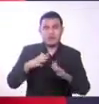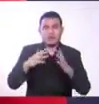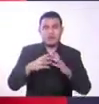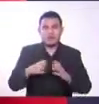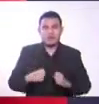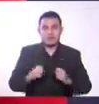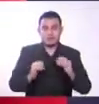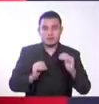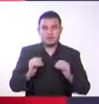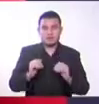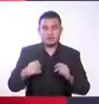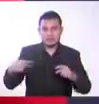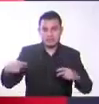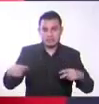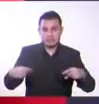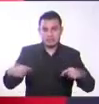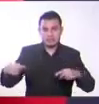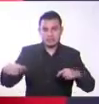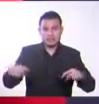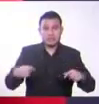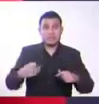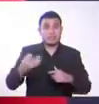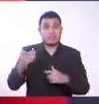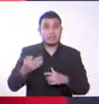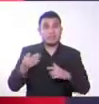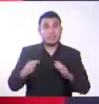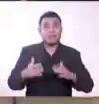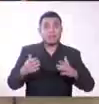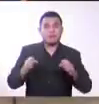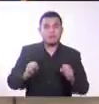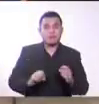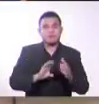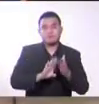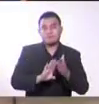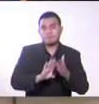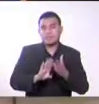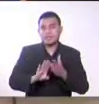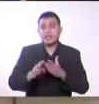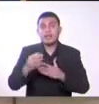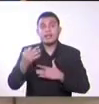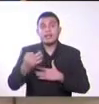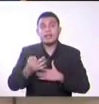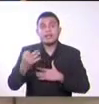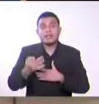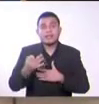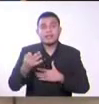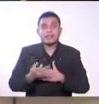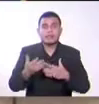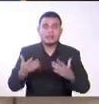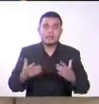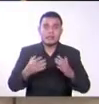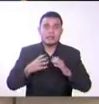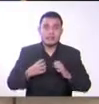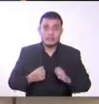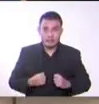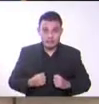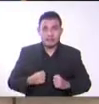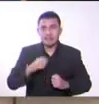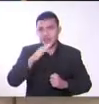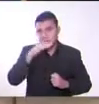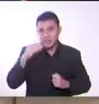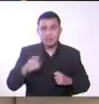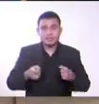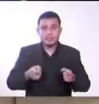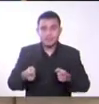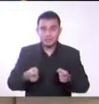aquellos ingresos que son necesarios para poder solventar las necesidades que se tienen en cuanto a lo que es la gobernabilidad del país. Y